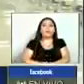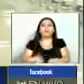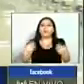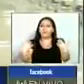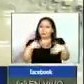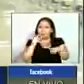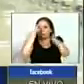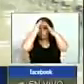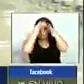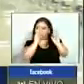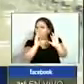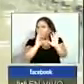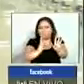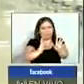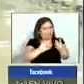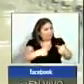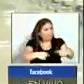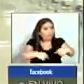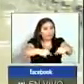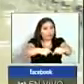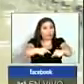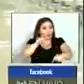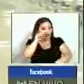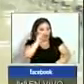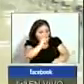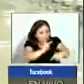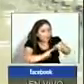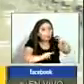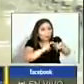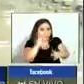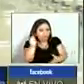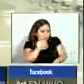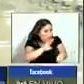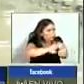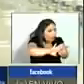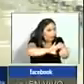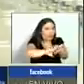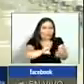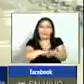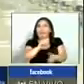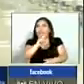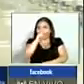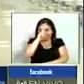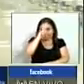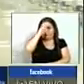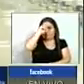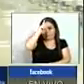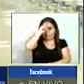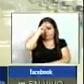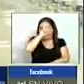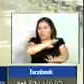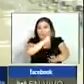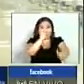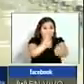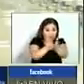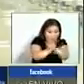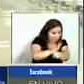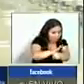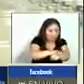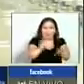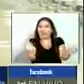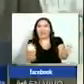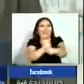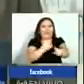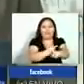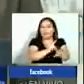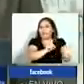vamos a dejar permanente porque hay tanta inversión en este lugar que sería absurdo quitarla cuando pase la pandemia, primero